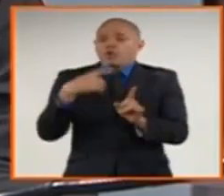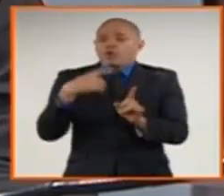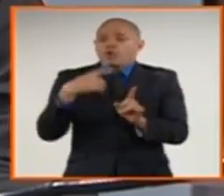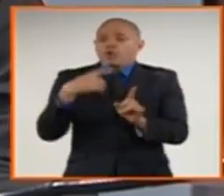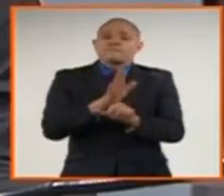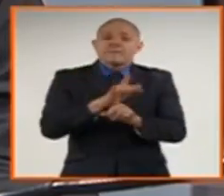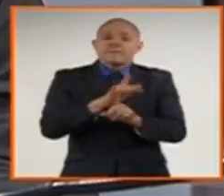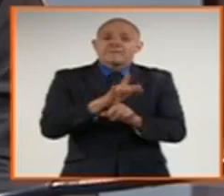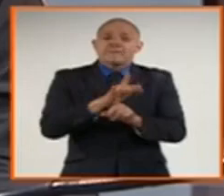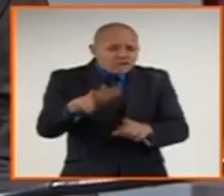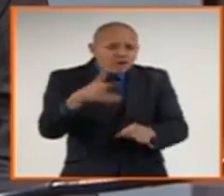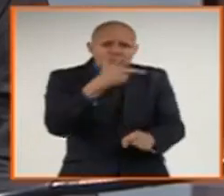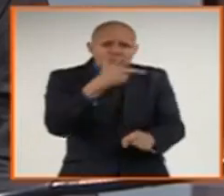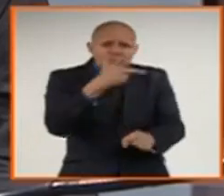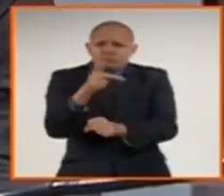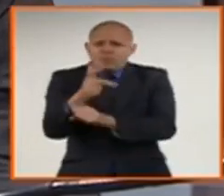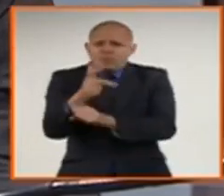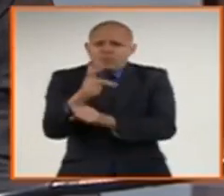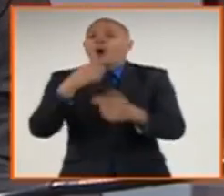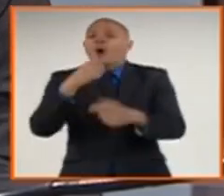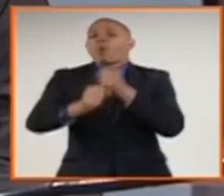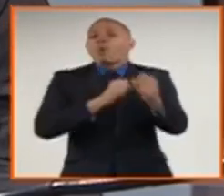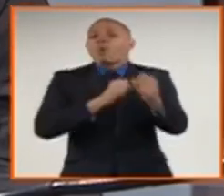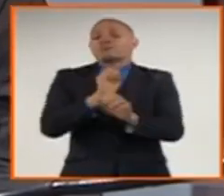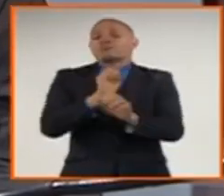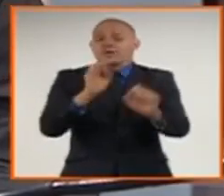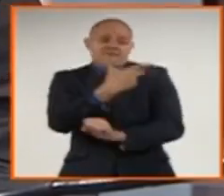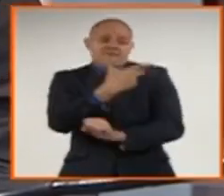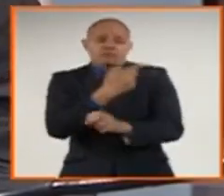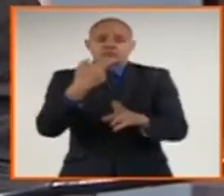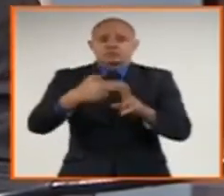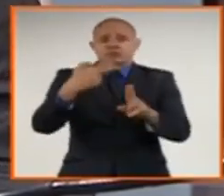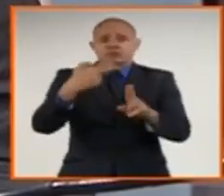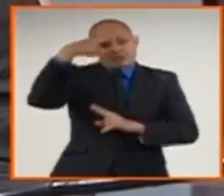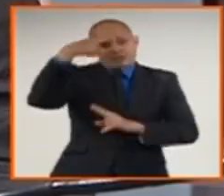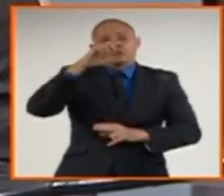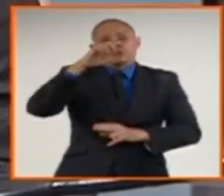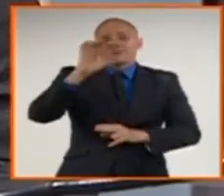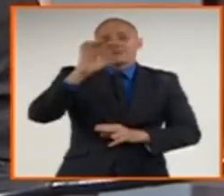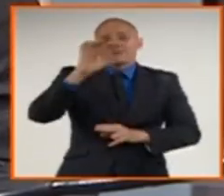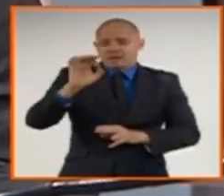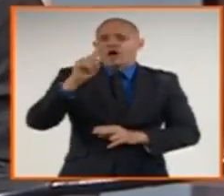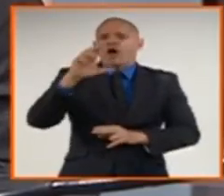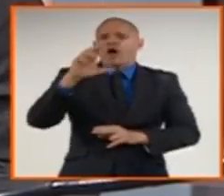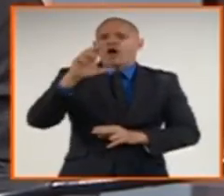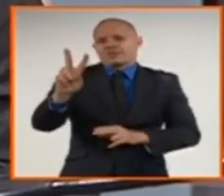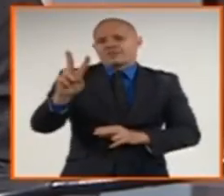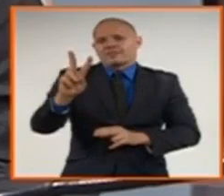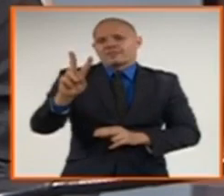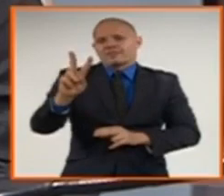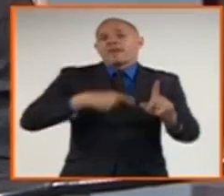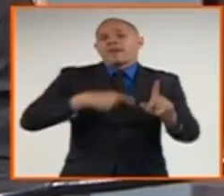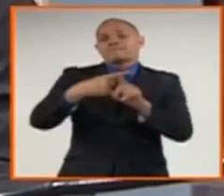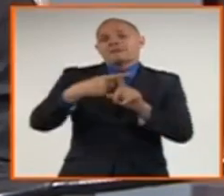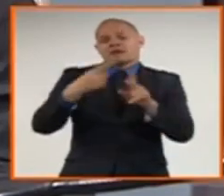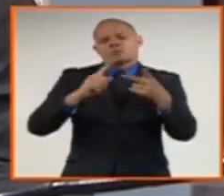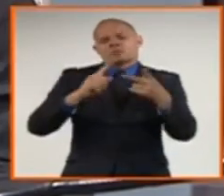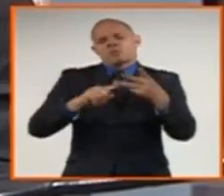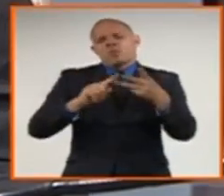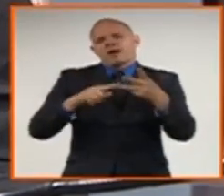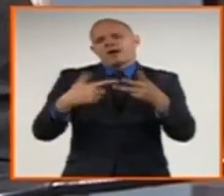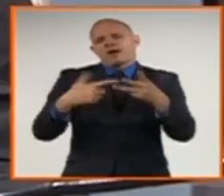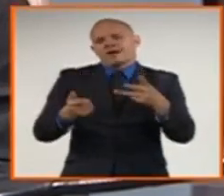de la vacuna Soberana 02, en su combinación con Soberana Plus, nosotros logramos